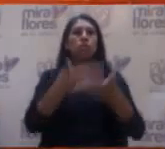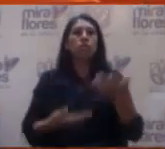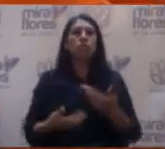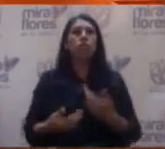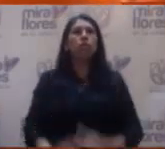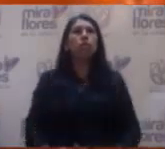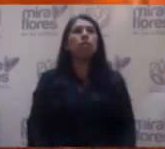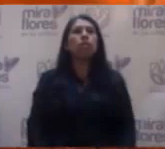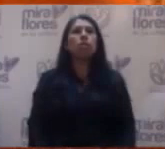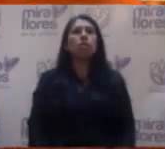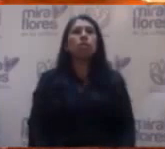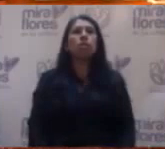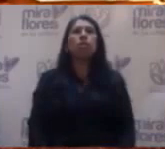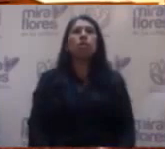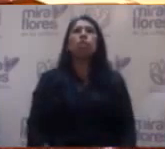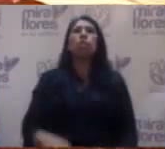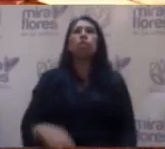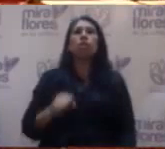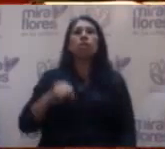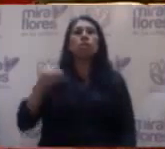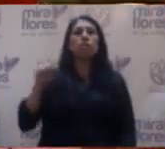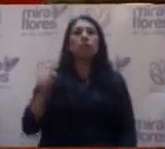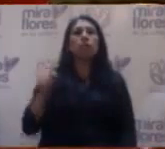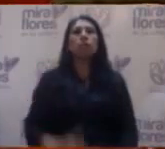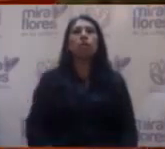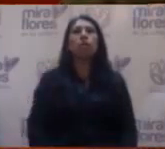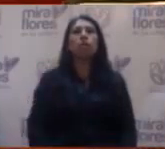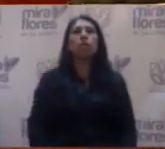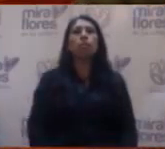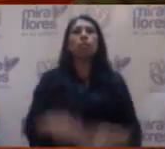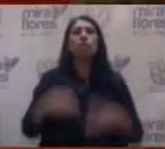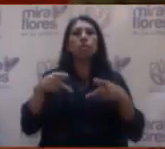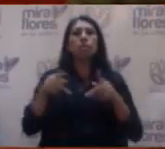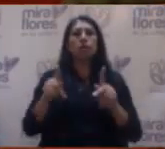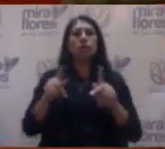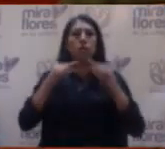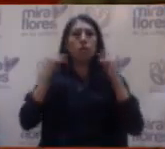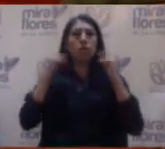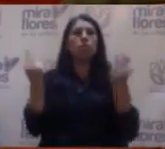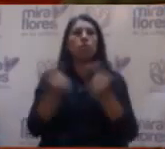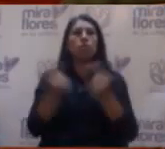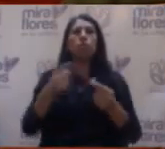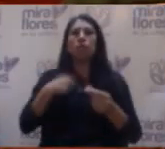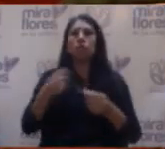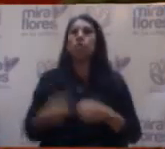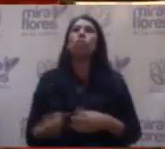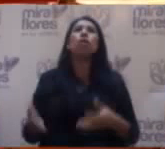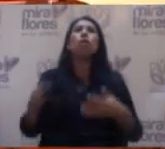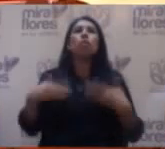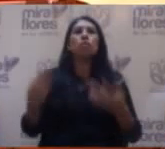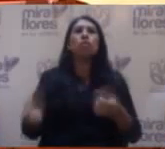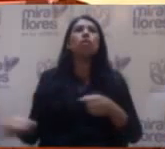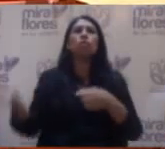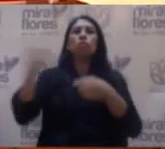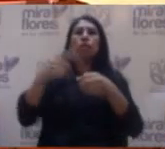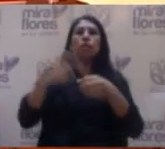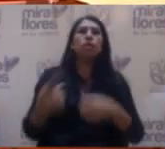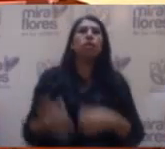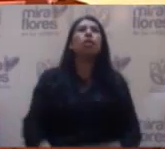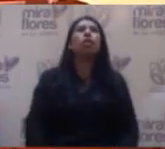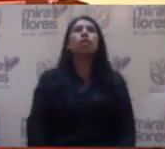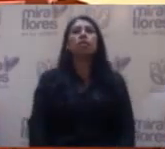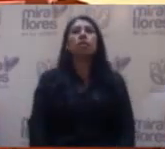tiene que ver con el viaje autorizado por el Consejo para que yo pudiese participar en la convención de Smart Cities en